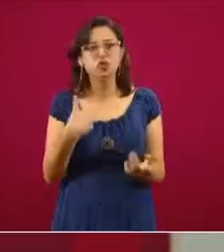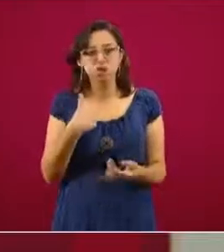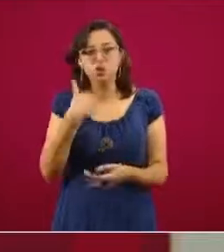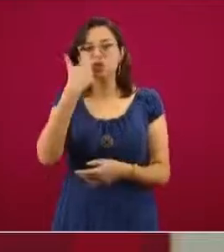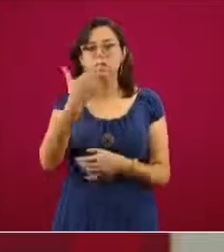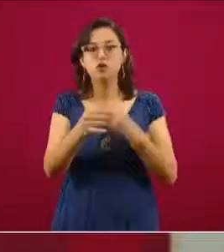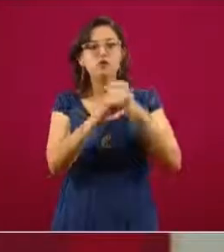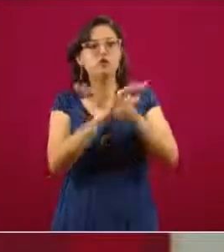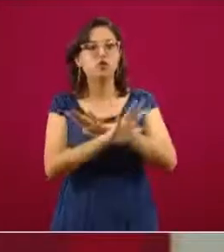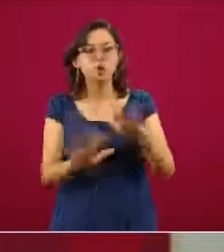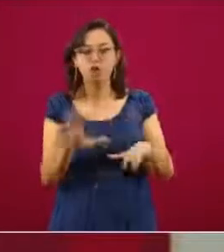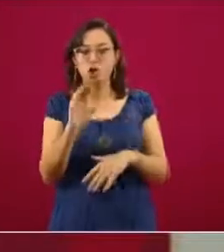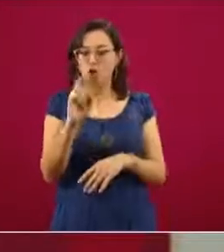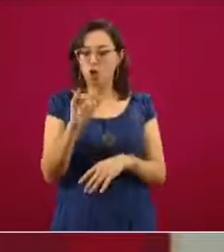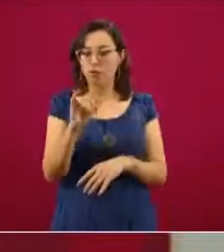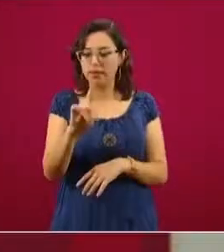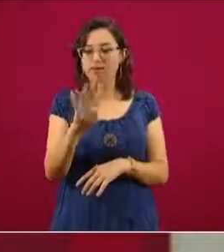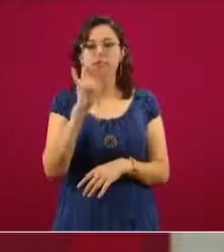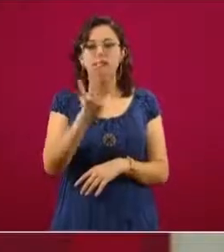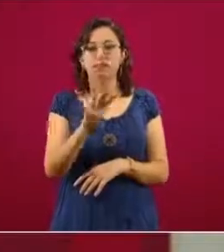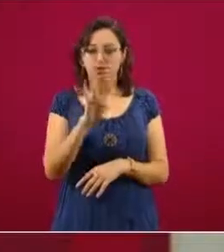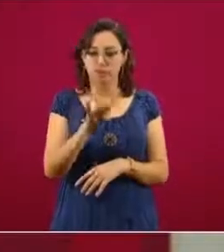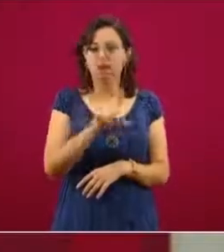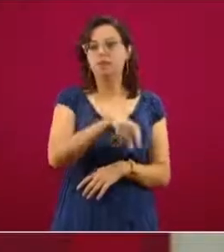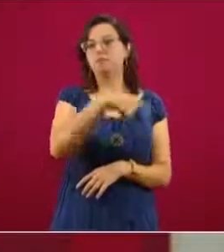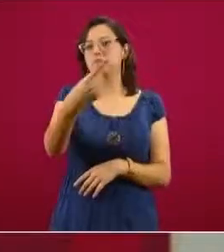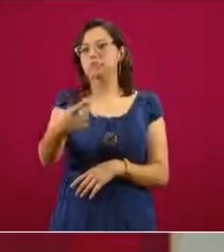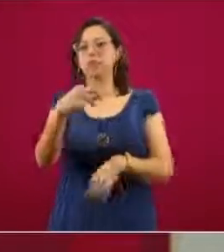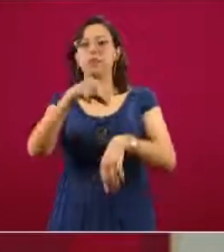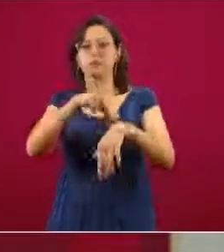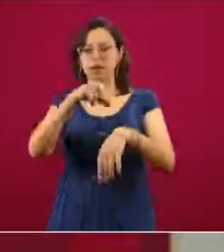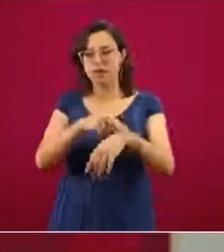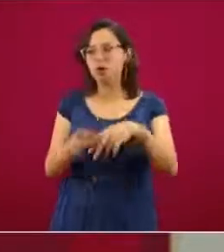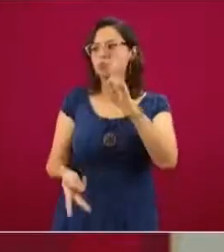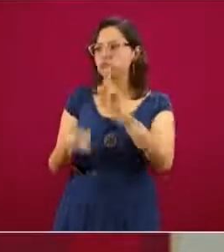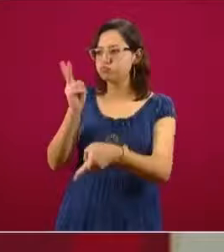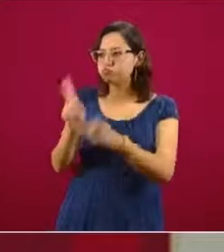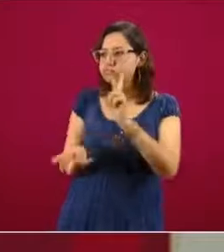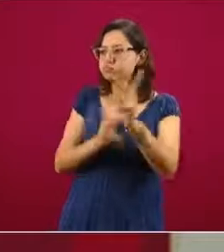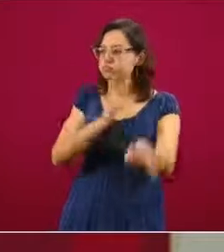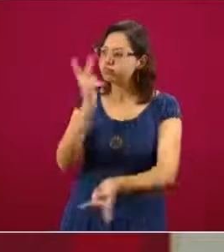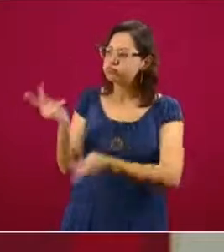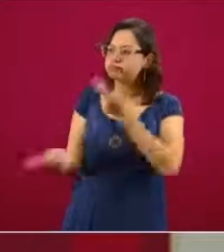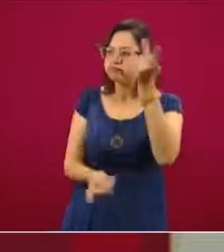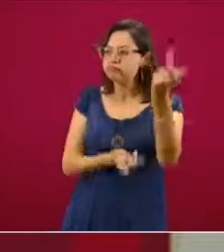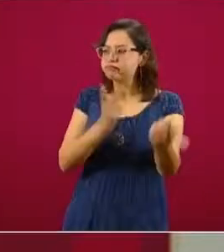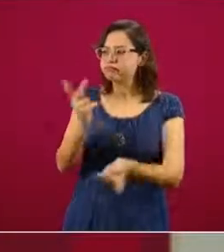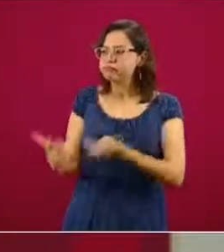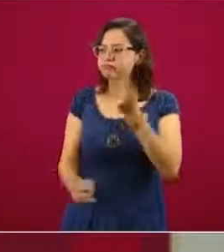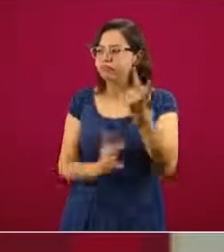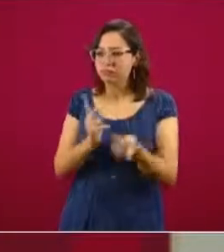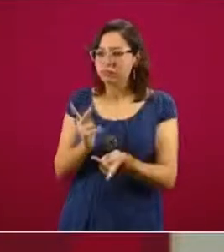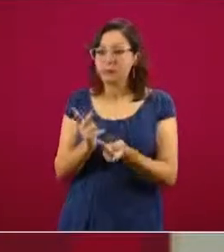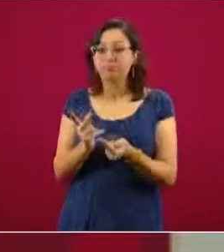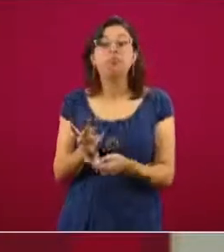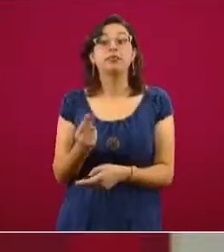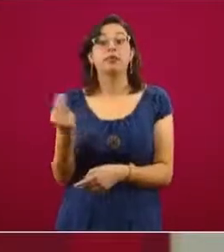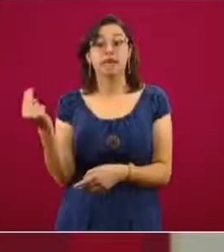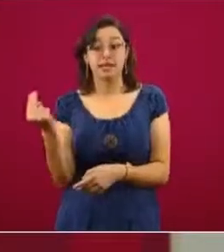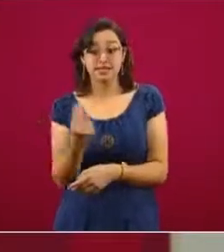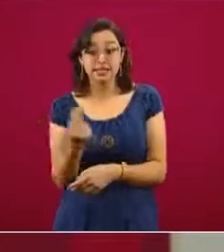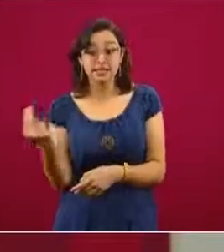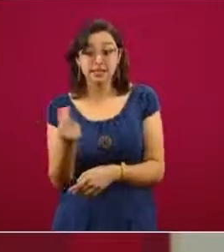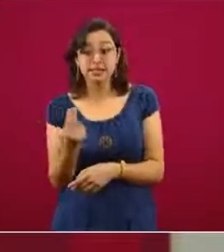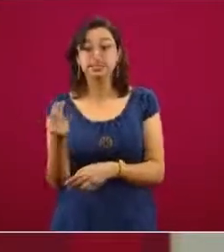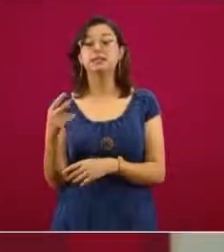quiero información sobre COVID-19, se le pasa a un médico, el médico le hace una serie de cuestionamientos. Si se requiere, por ejemplo,